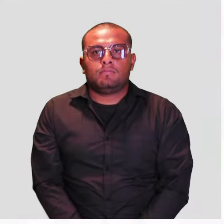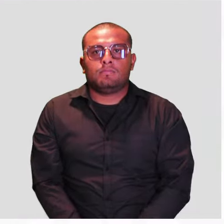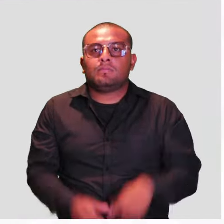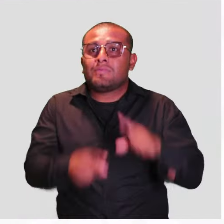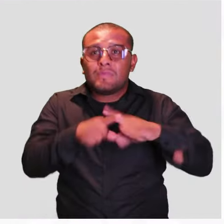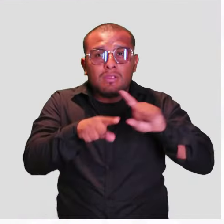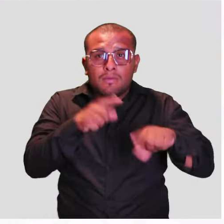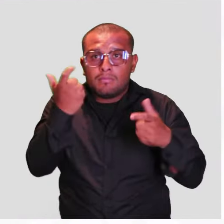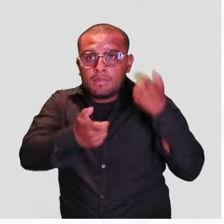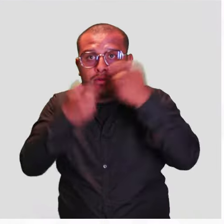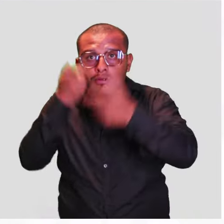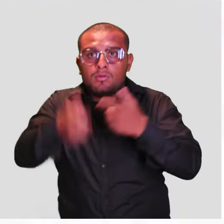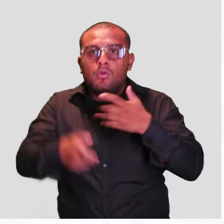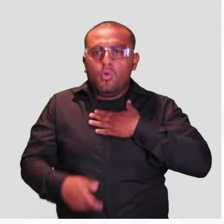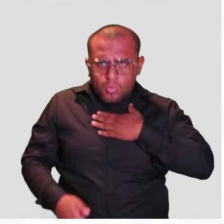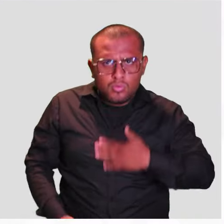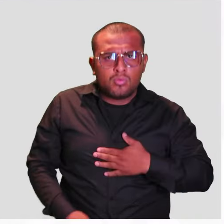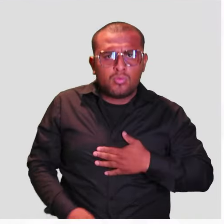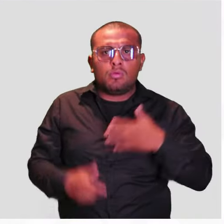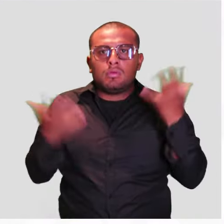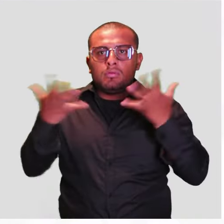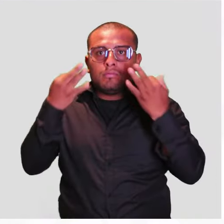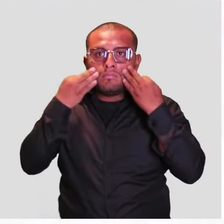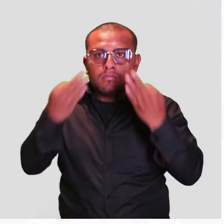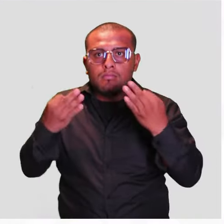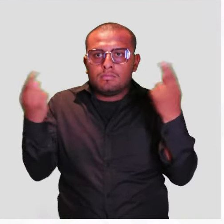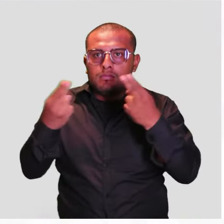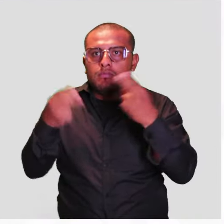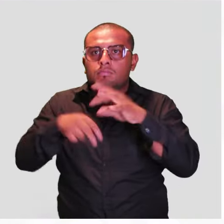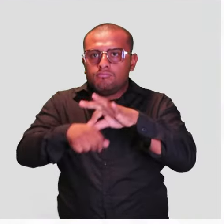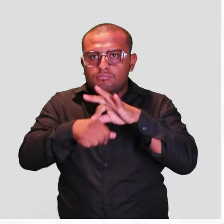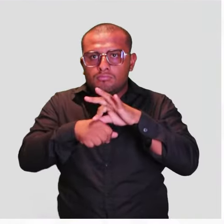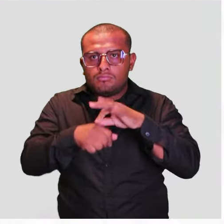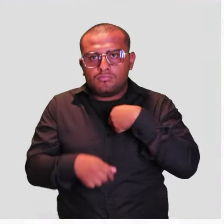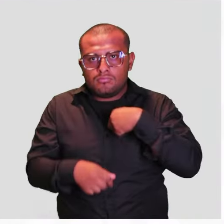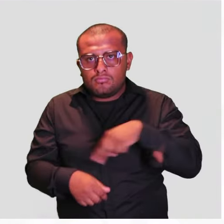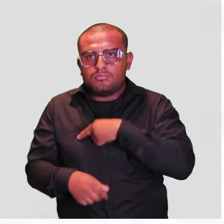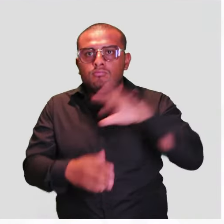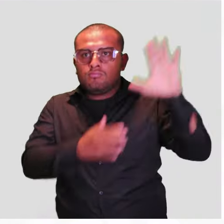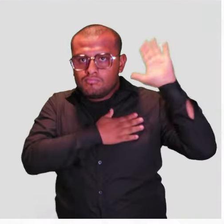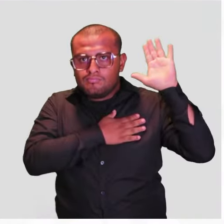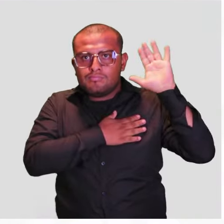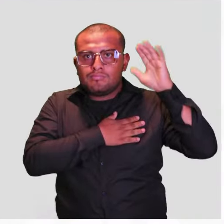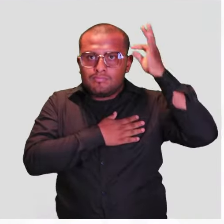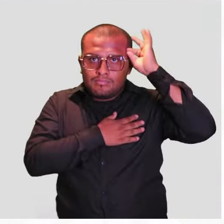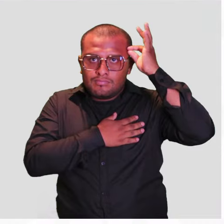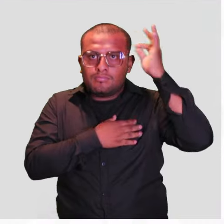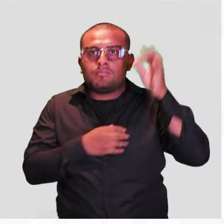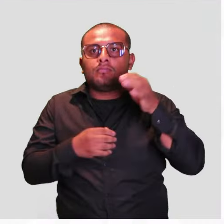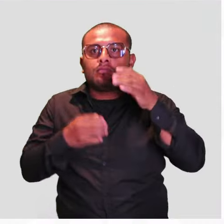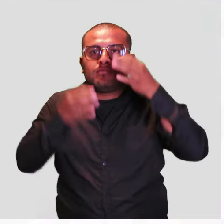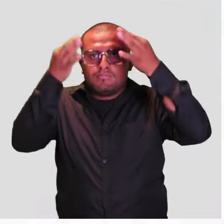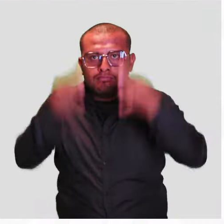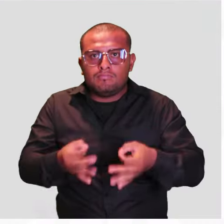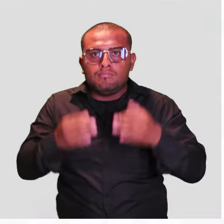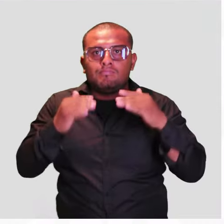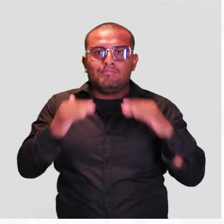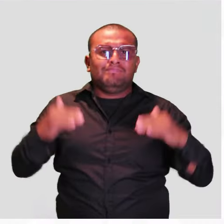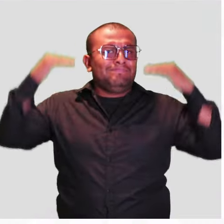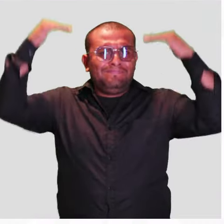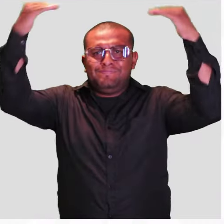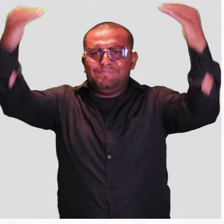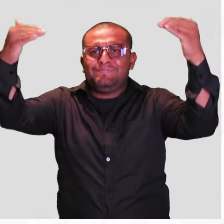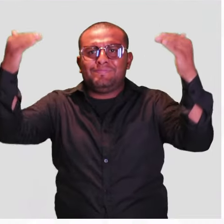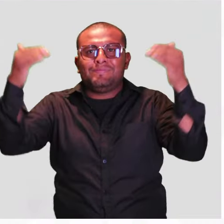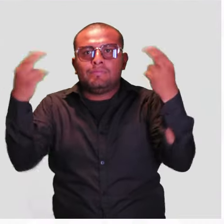circunstancias reales que se viven en el municipio. Mi compromiso será brindar servicios públicos eficientes que estén a la altura de las necesidades de San